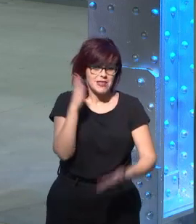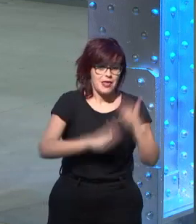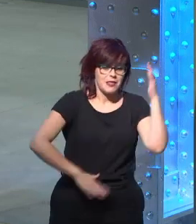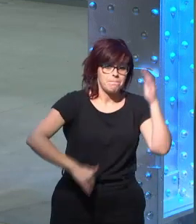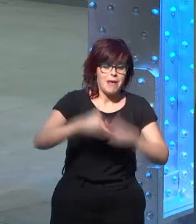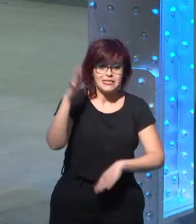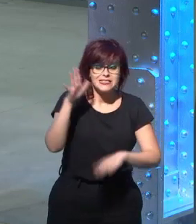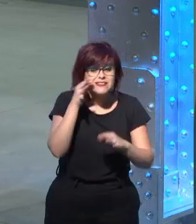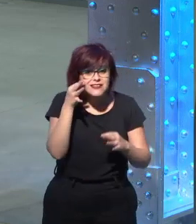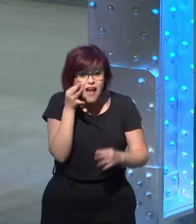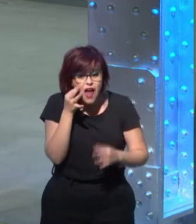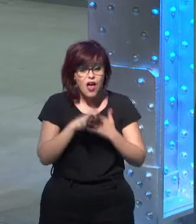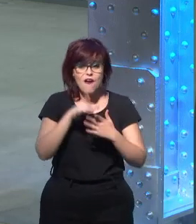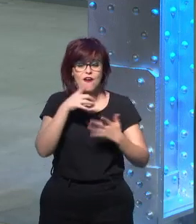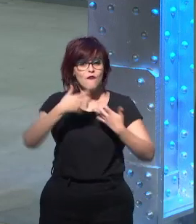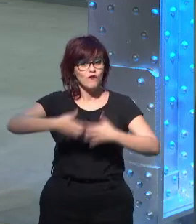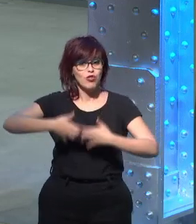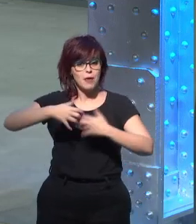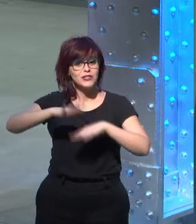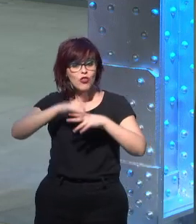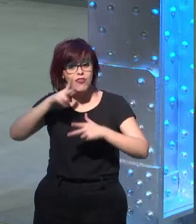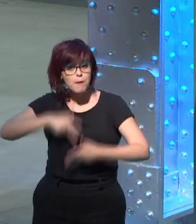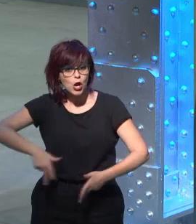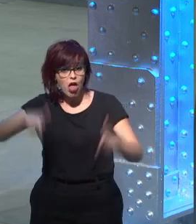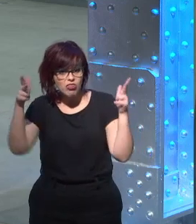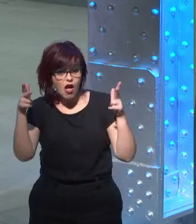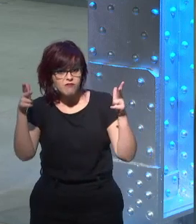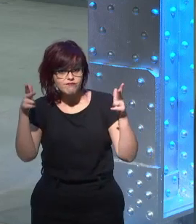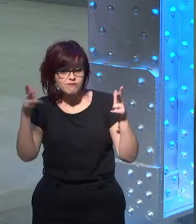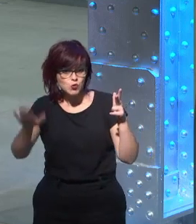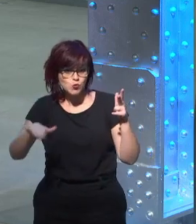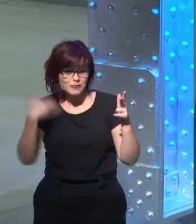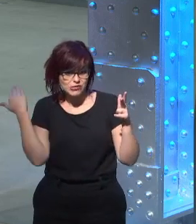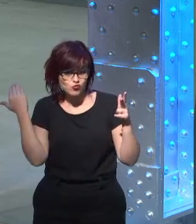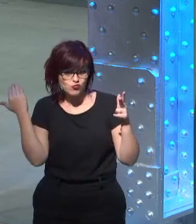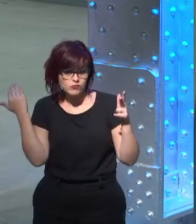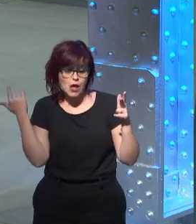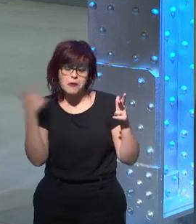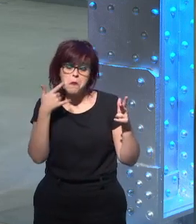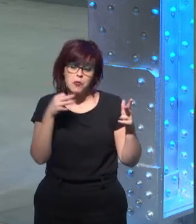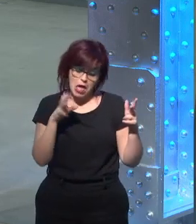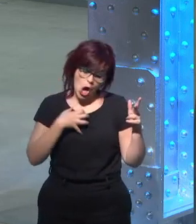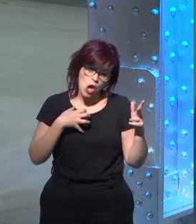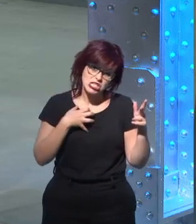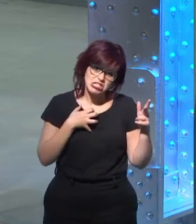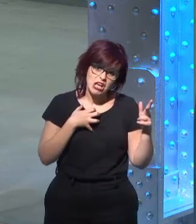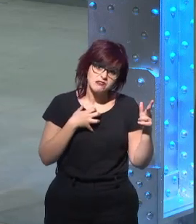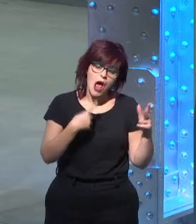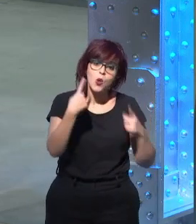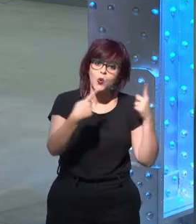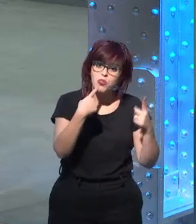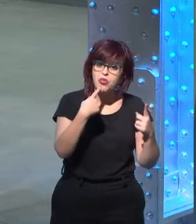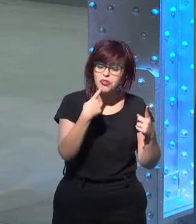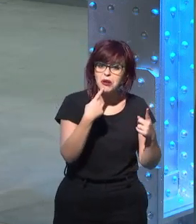y suspenden el funcionamiento de la democracia en nuestro país. Ya decir si son egoístas y tal, son algunas